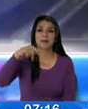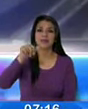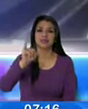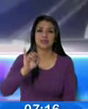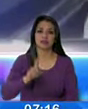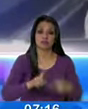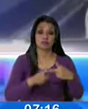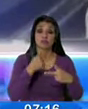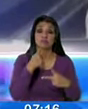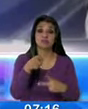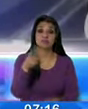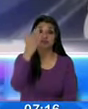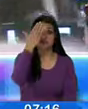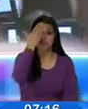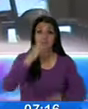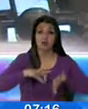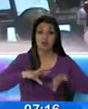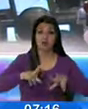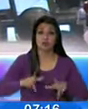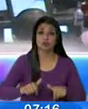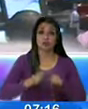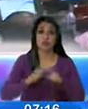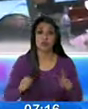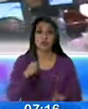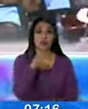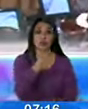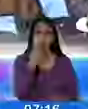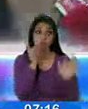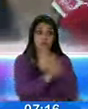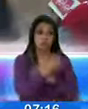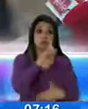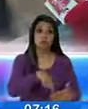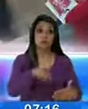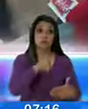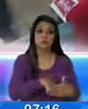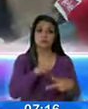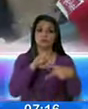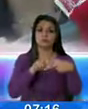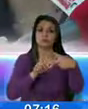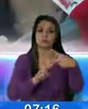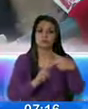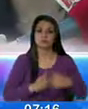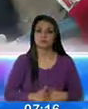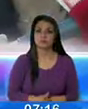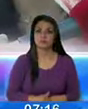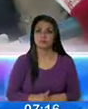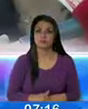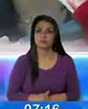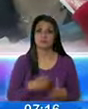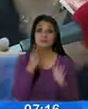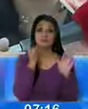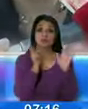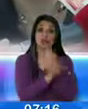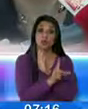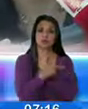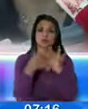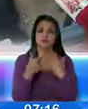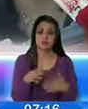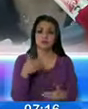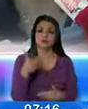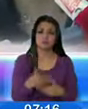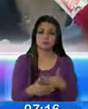de que conocían los actos de corrupción y que se les prohibió denunciarlos. Las denuncias ya están encaminadas, ya